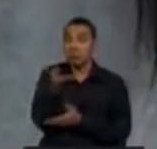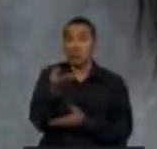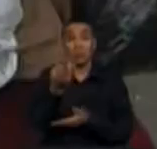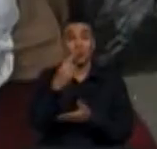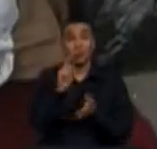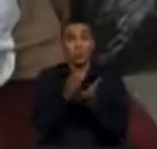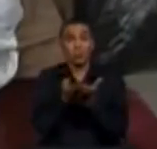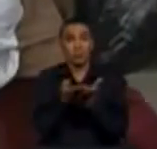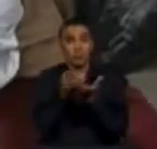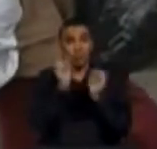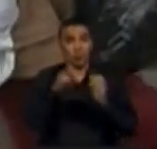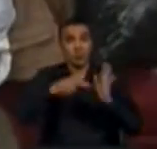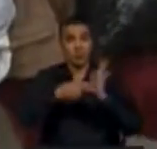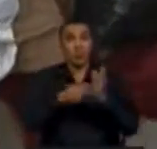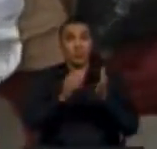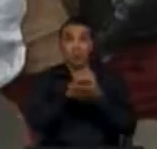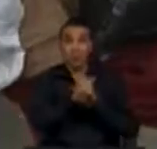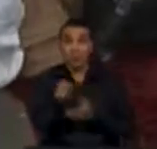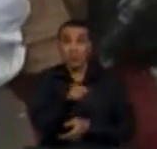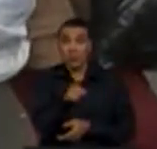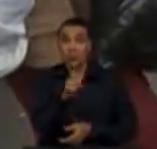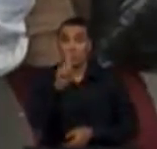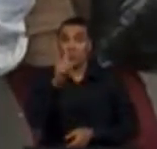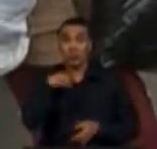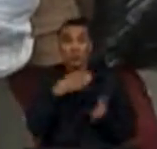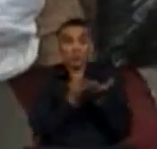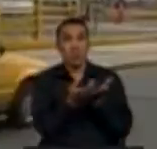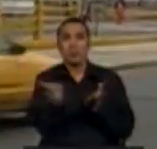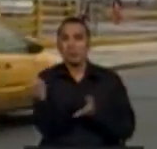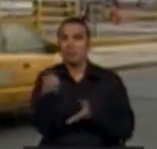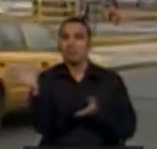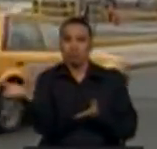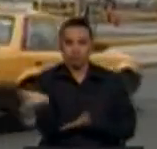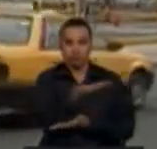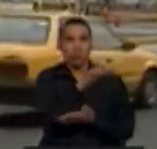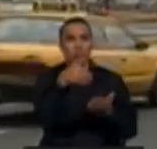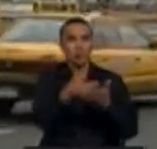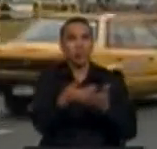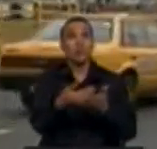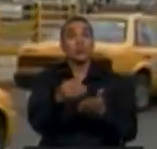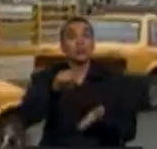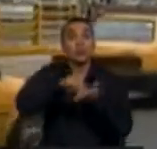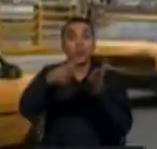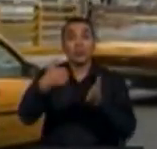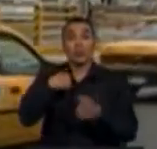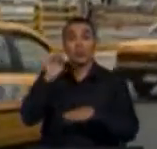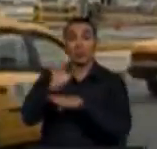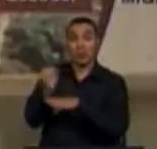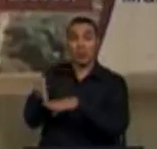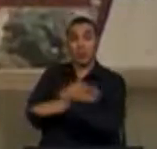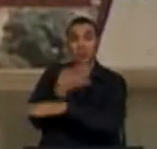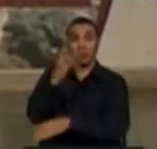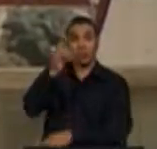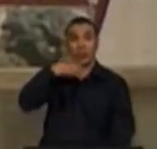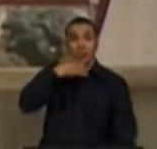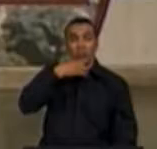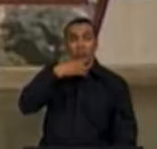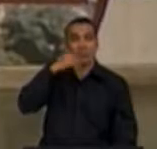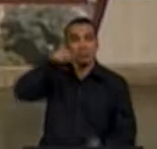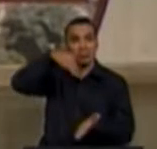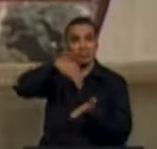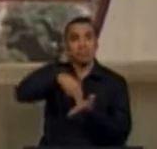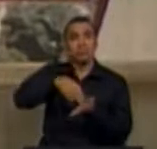un documento que los acredite como tales cuando uno de los dos tenga pasaporte, los ciudadanos que hayan estado en el Ecuador antes del 18 de agosto y